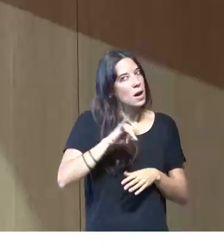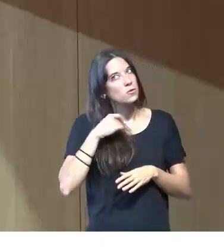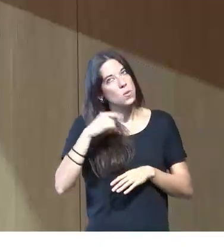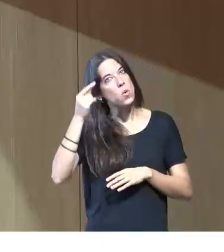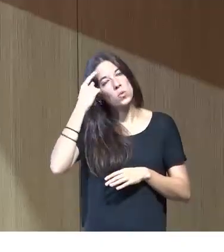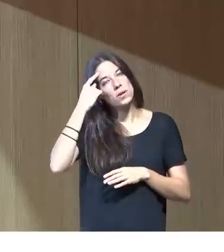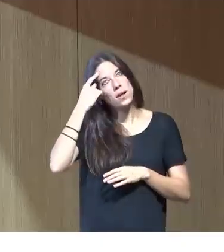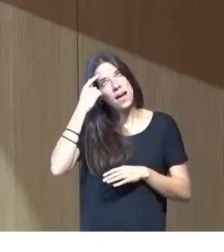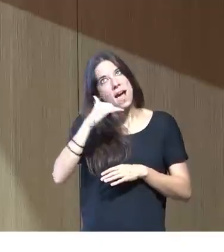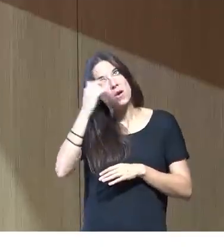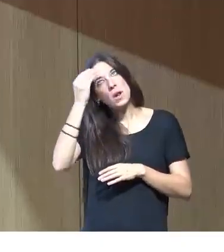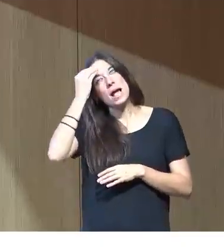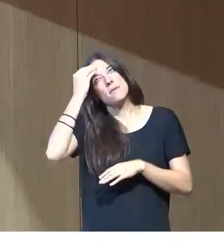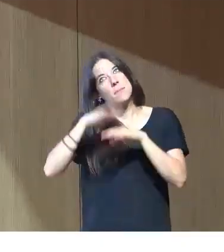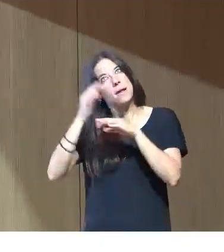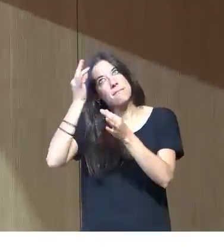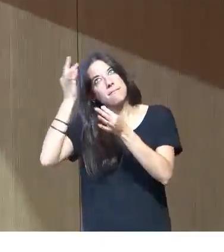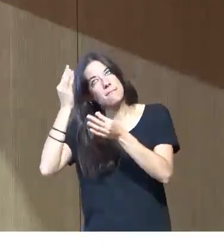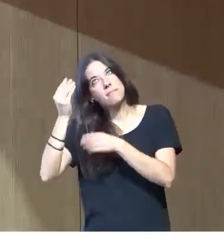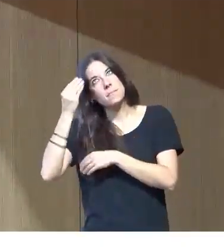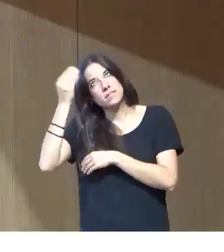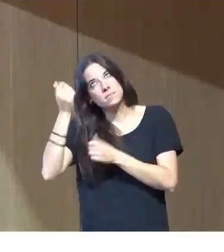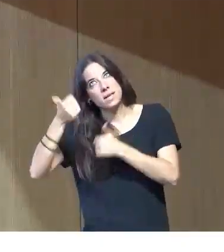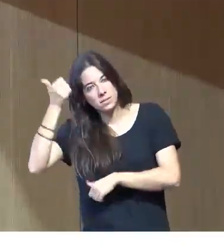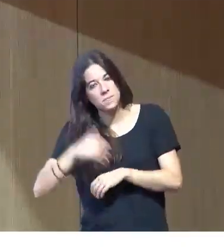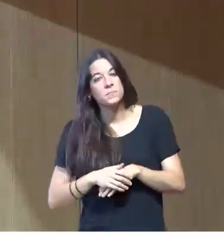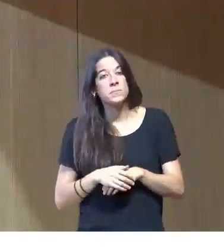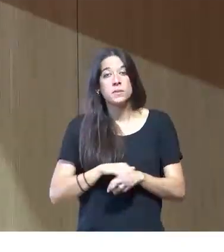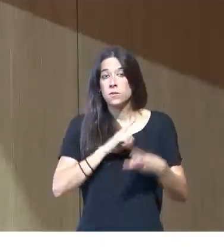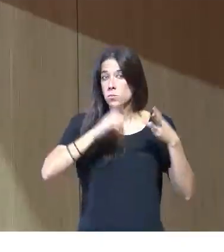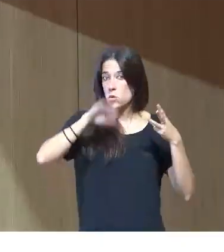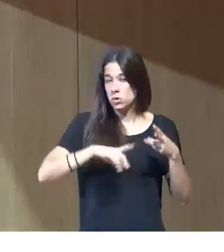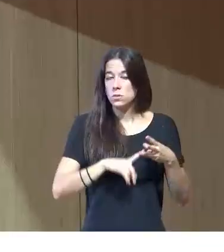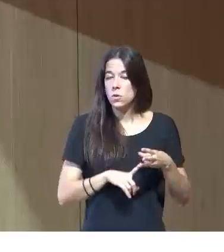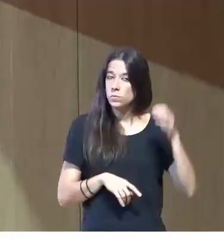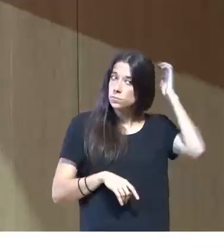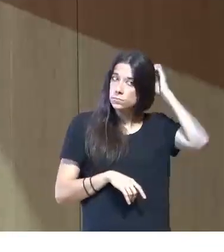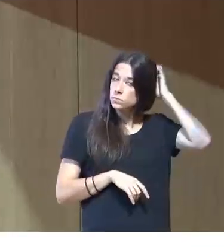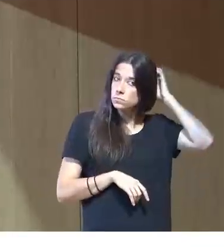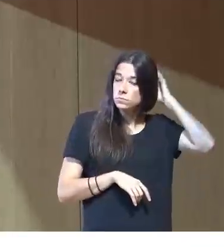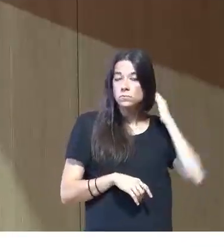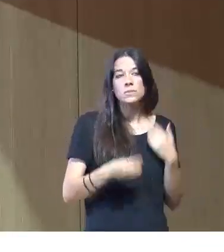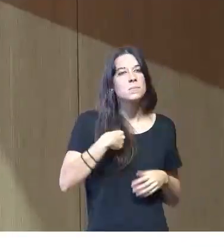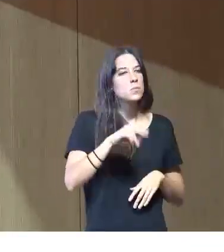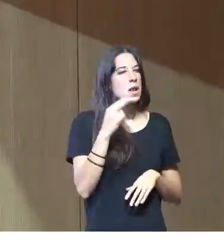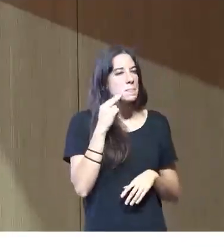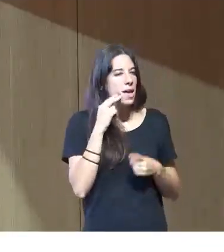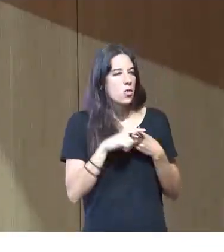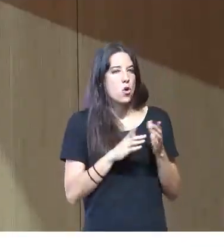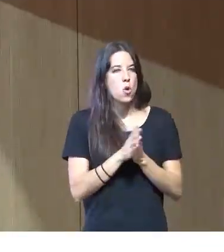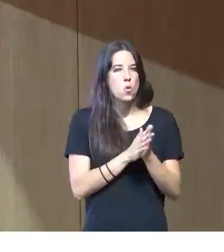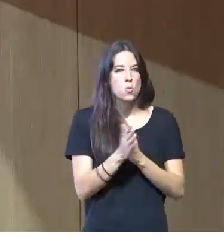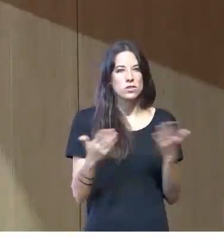Y por último otro de los desafíos que vemos es el propio miedo la desmotivación